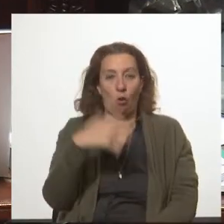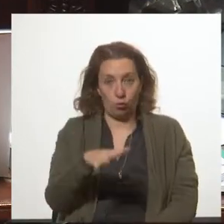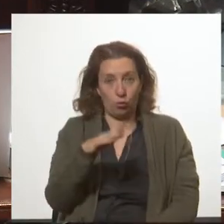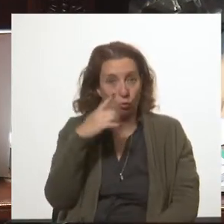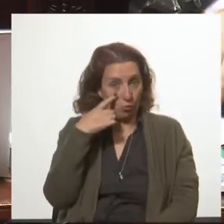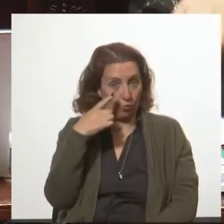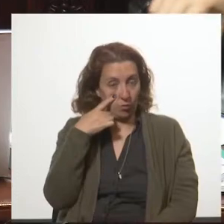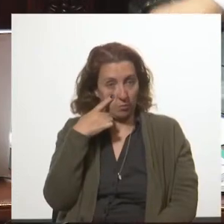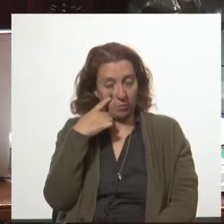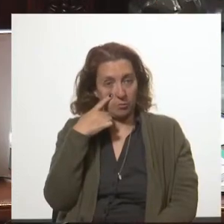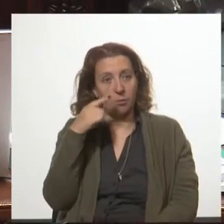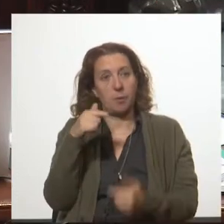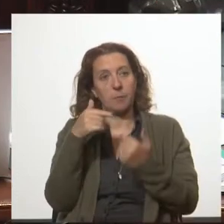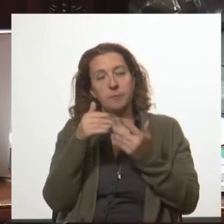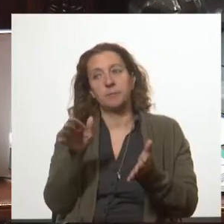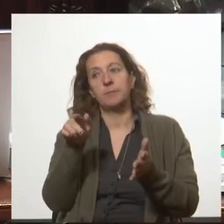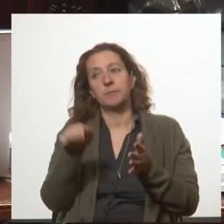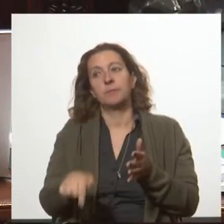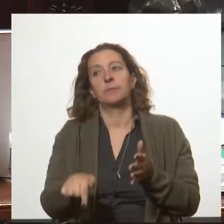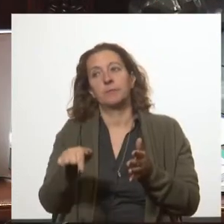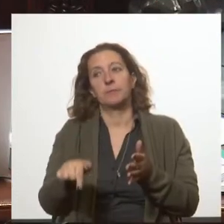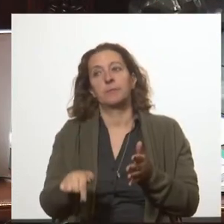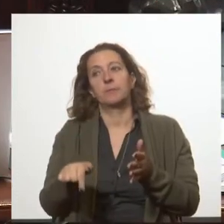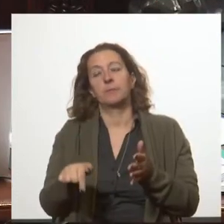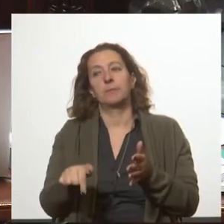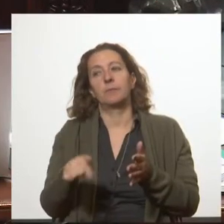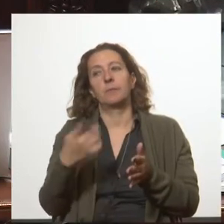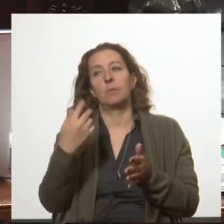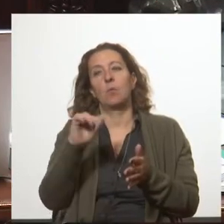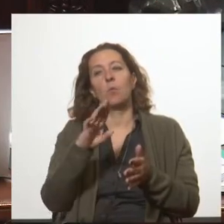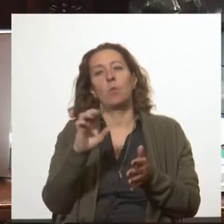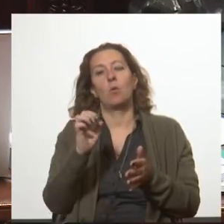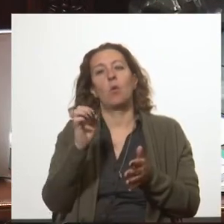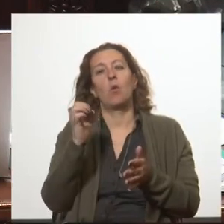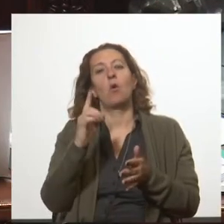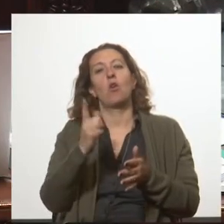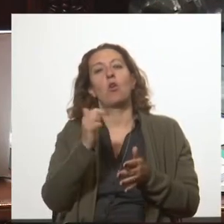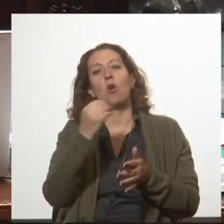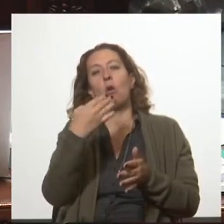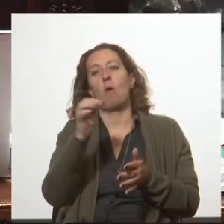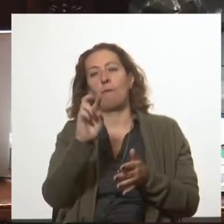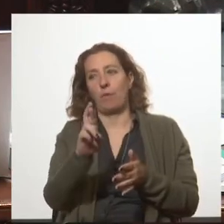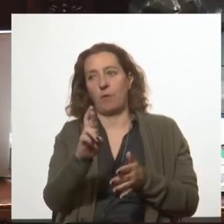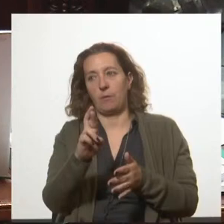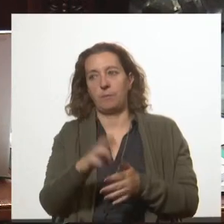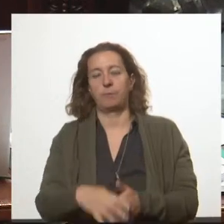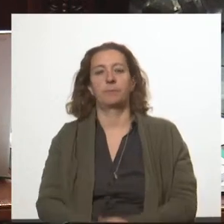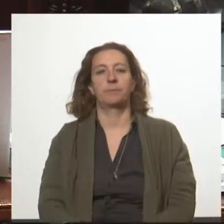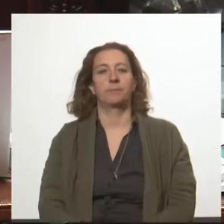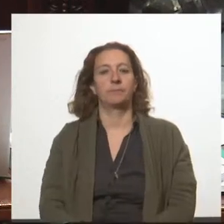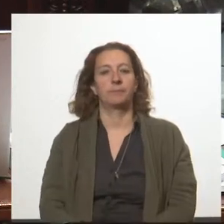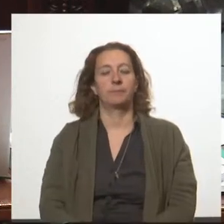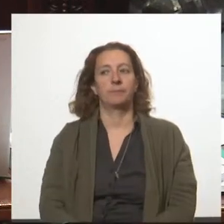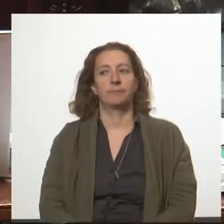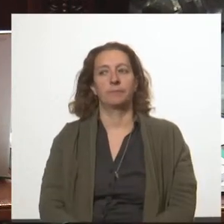partir de éste whistleblower discúlpeme el el anglicismo quizá innecesario